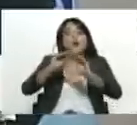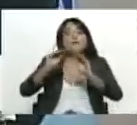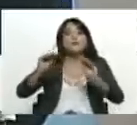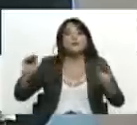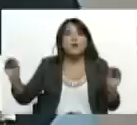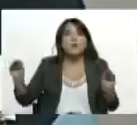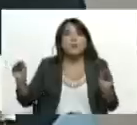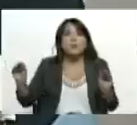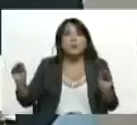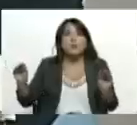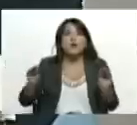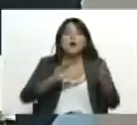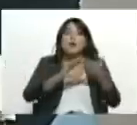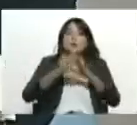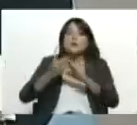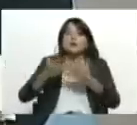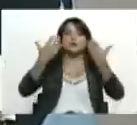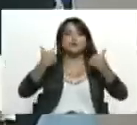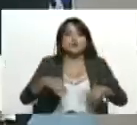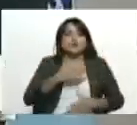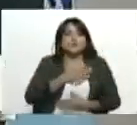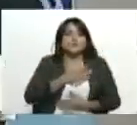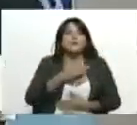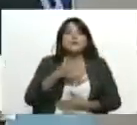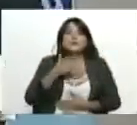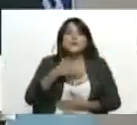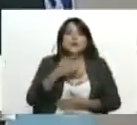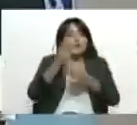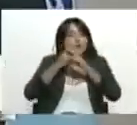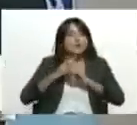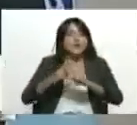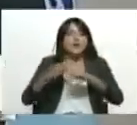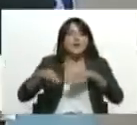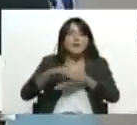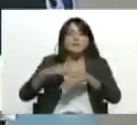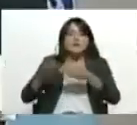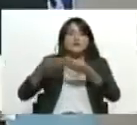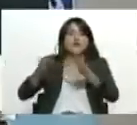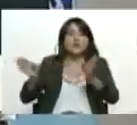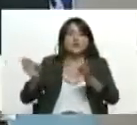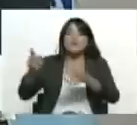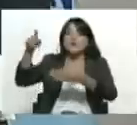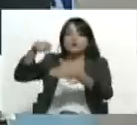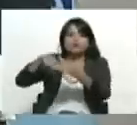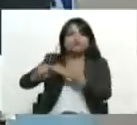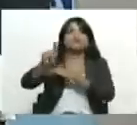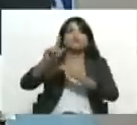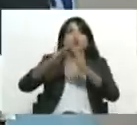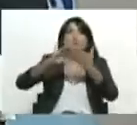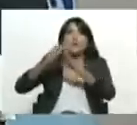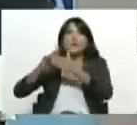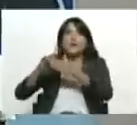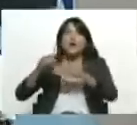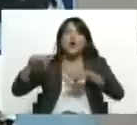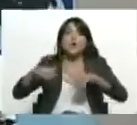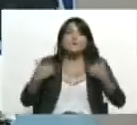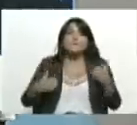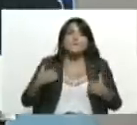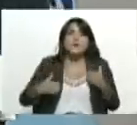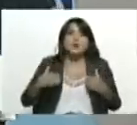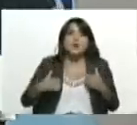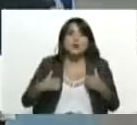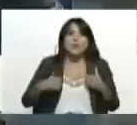bandera del cual me siento muy honrado que se llama el Ministerio Público va a tu comunidad hoy miércoles el Ministerio Público